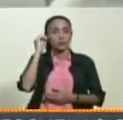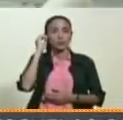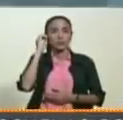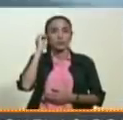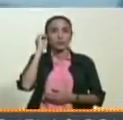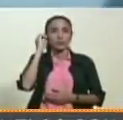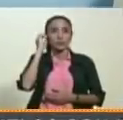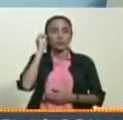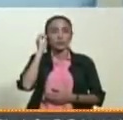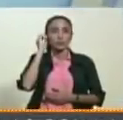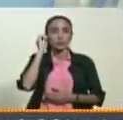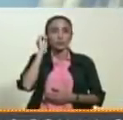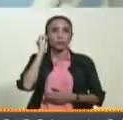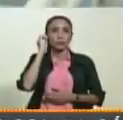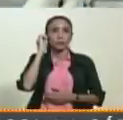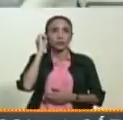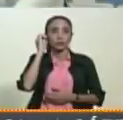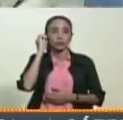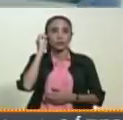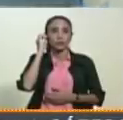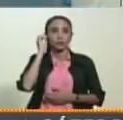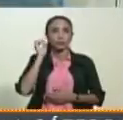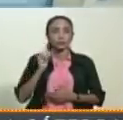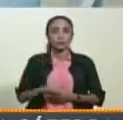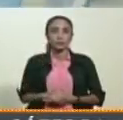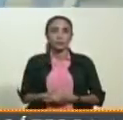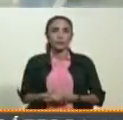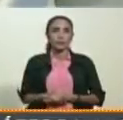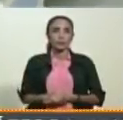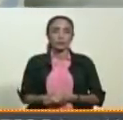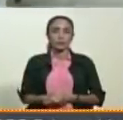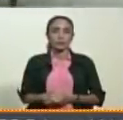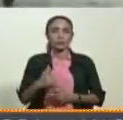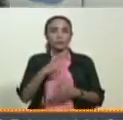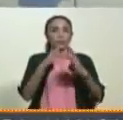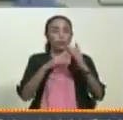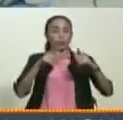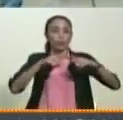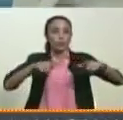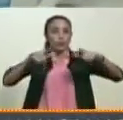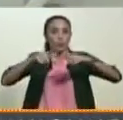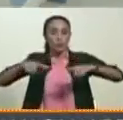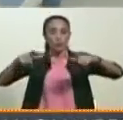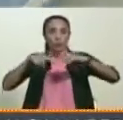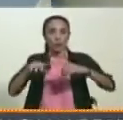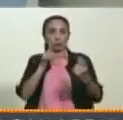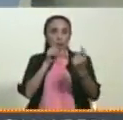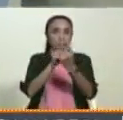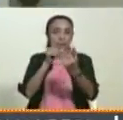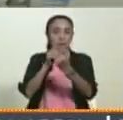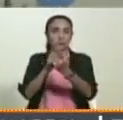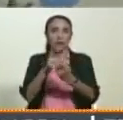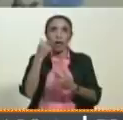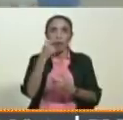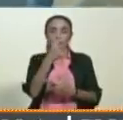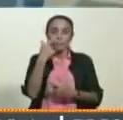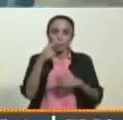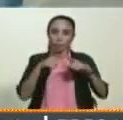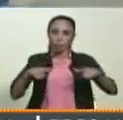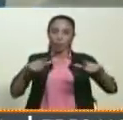esos centros. Por eso es que el Eje Oriental, Mariara, Guacara, San Joaquín y Los Guayos van a tener en esta maternidad